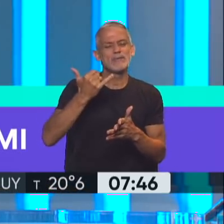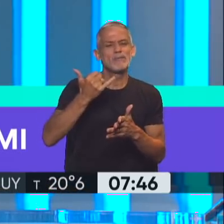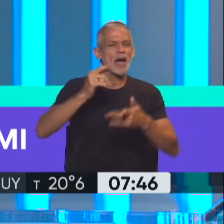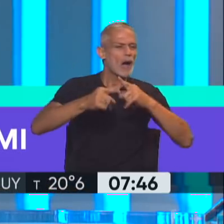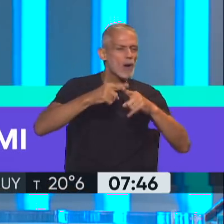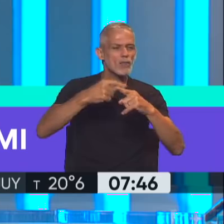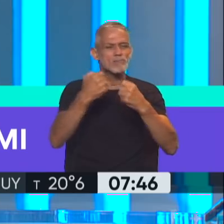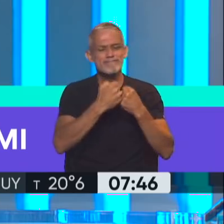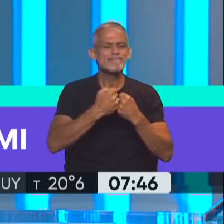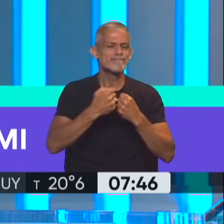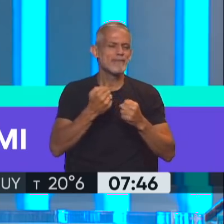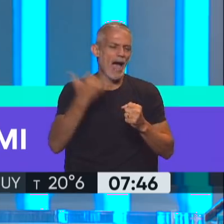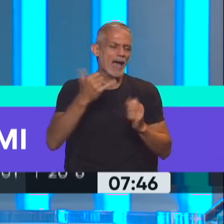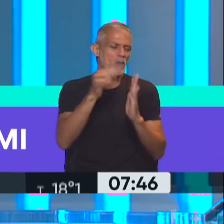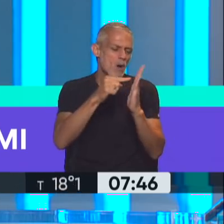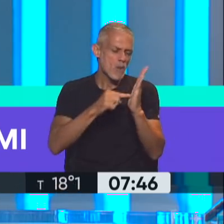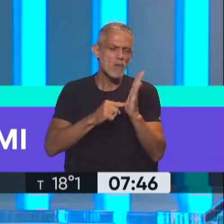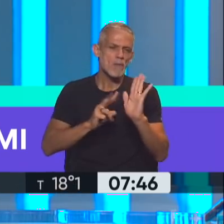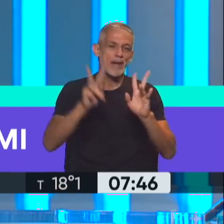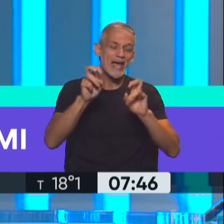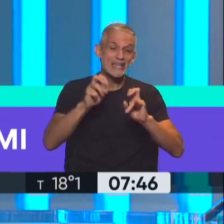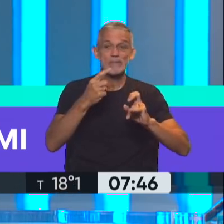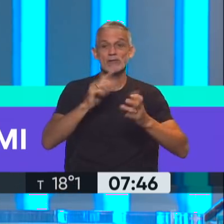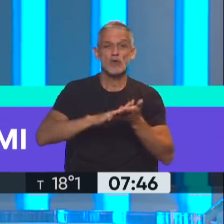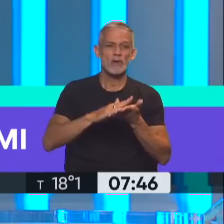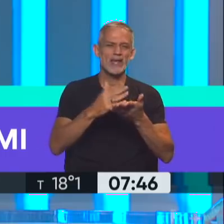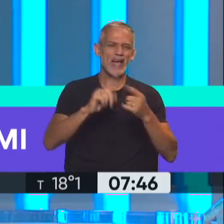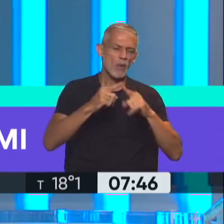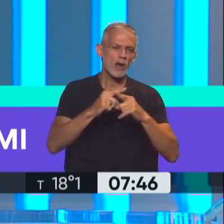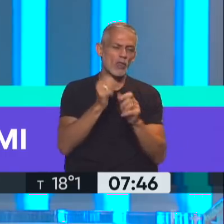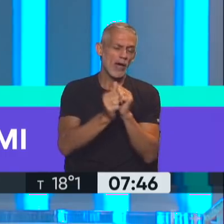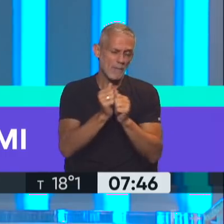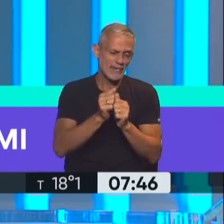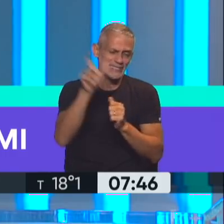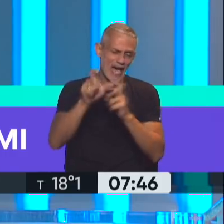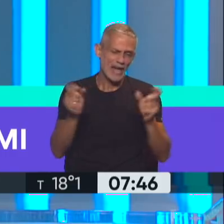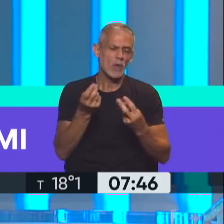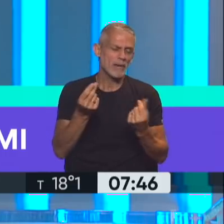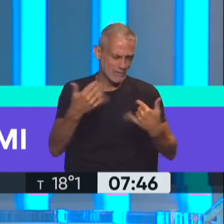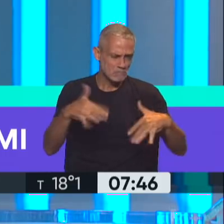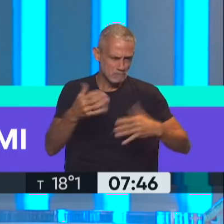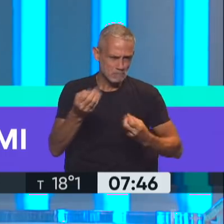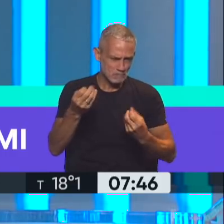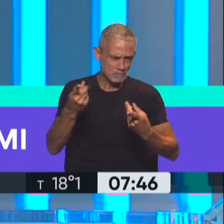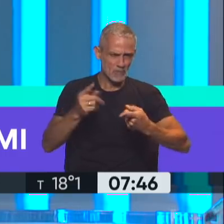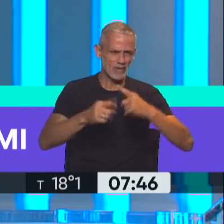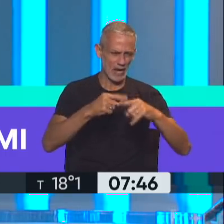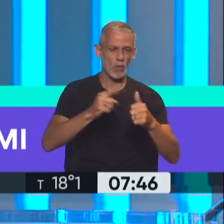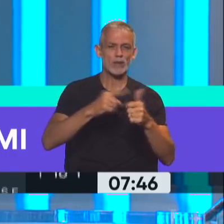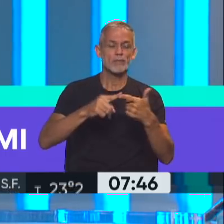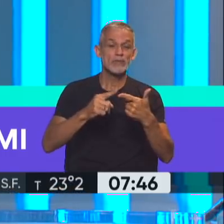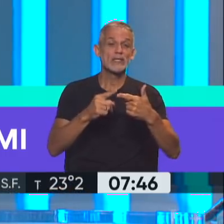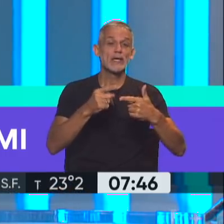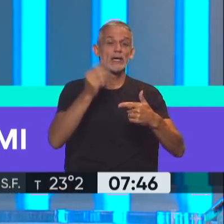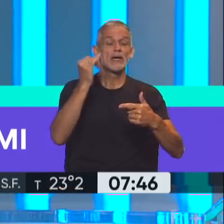en el acuerdo por ejemplo el tema de acuerdos de precios con empresarios ese es uno de los entendimientos también de tener tasas positivas